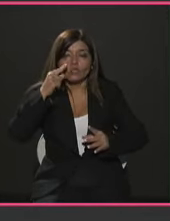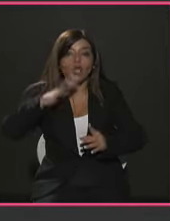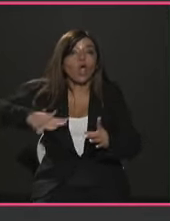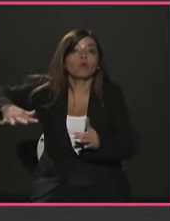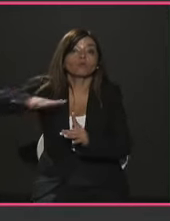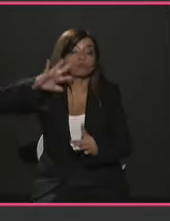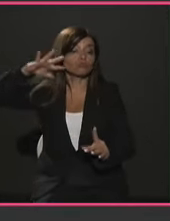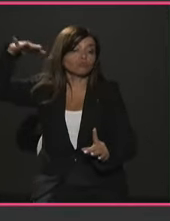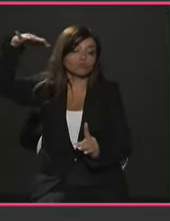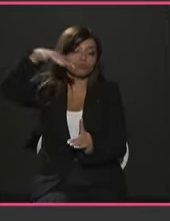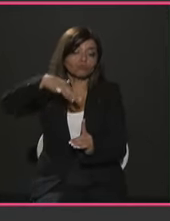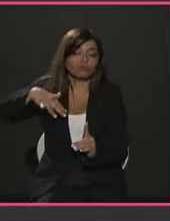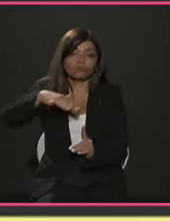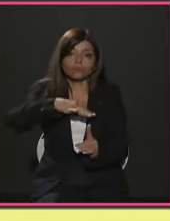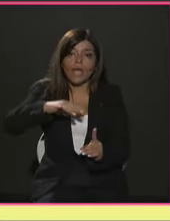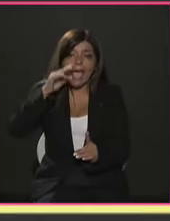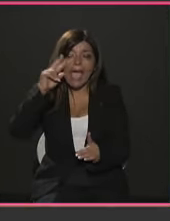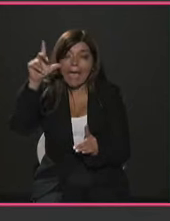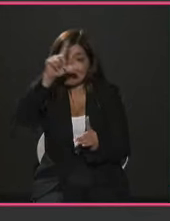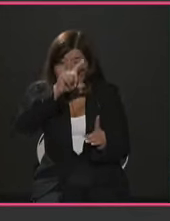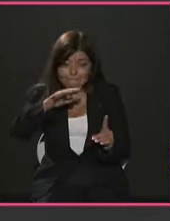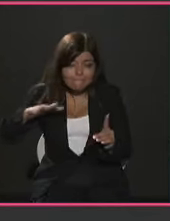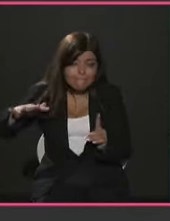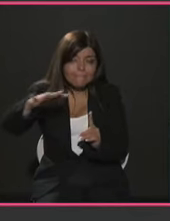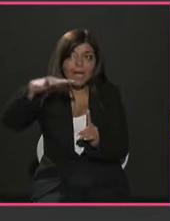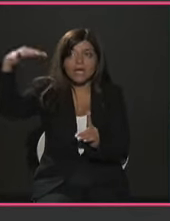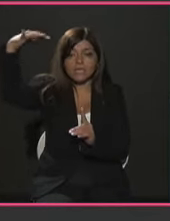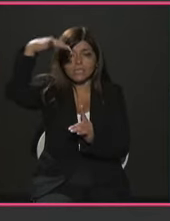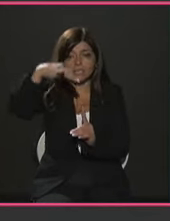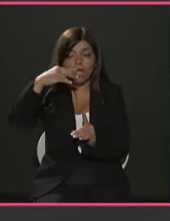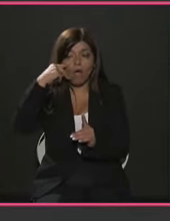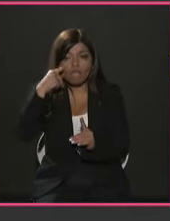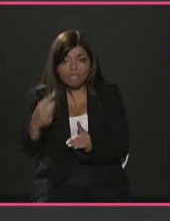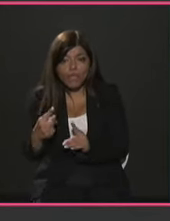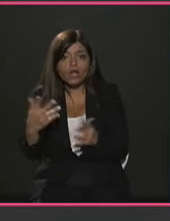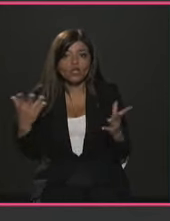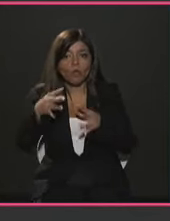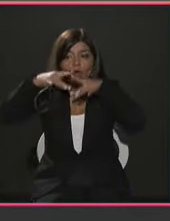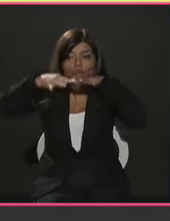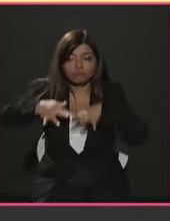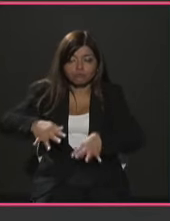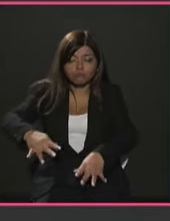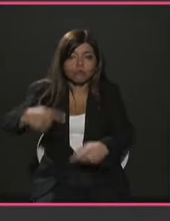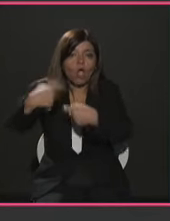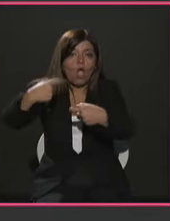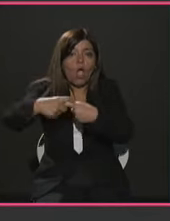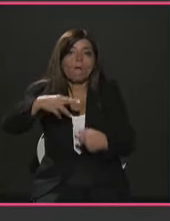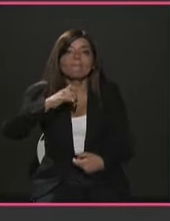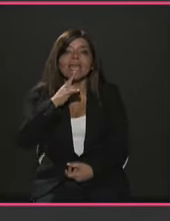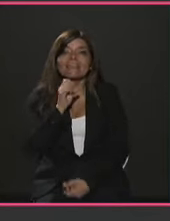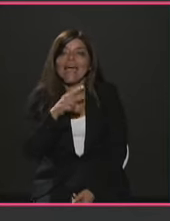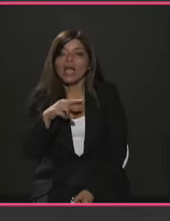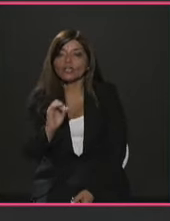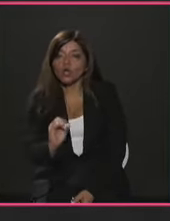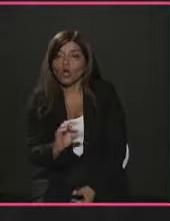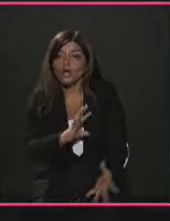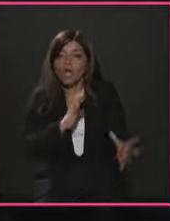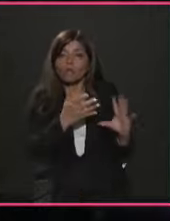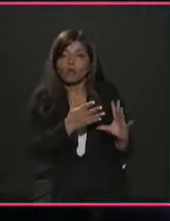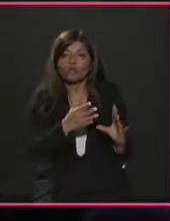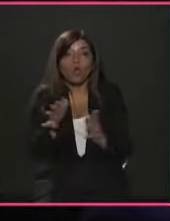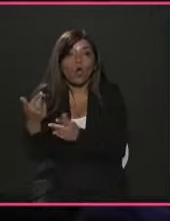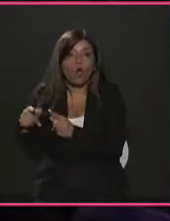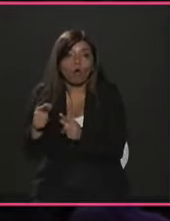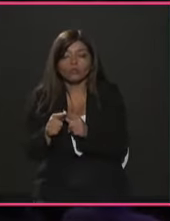satelitales que ahora pueden ver las fuentes de emisiones de metano en todo el mundo y estos instrumentos espaciales